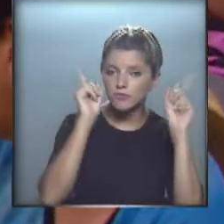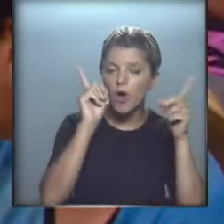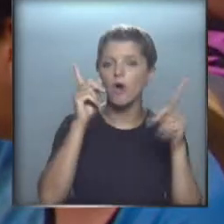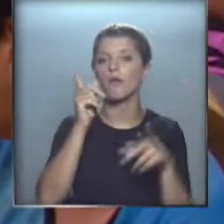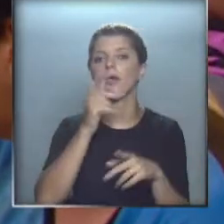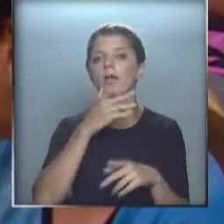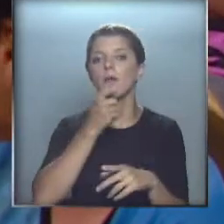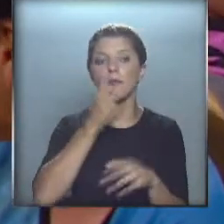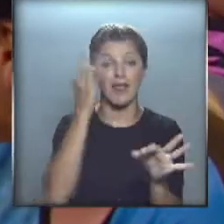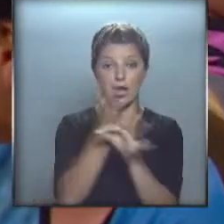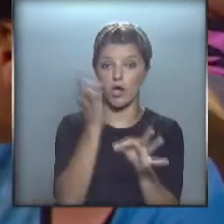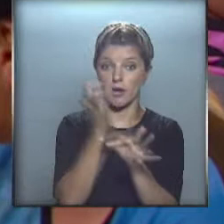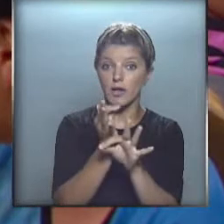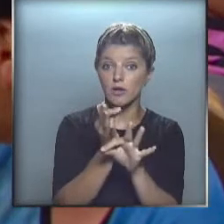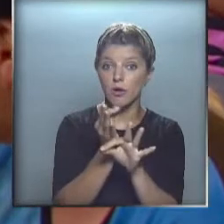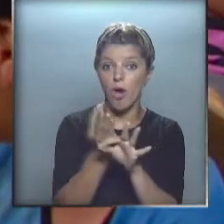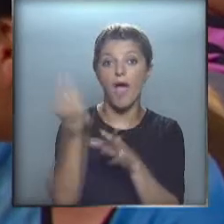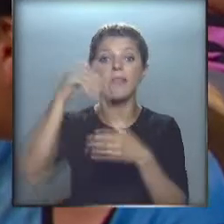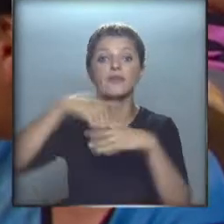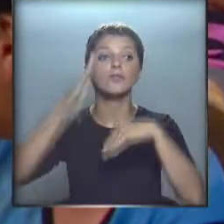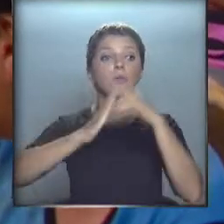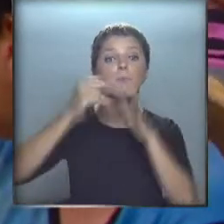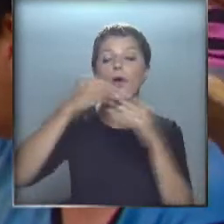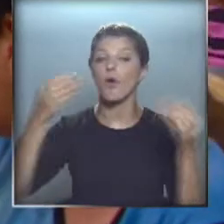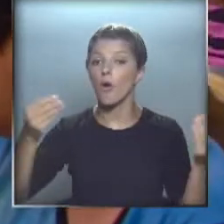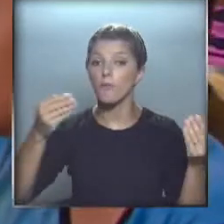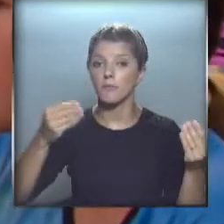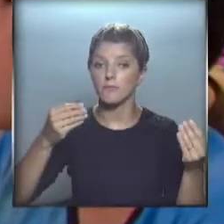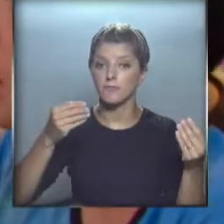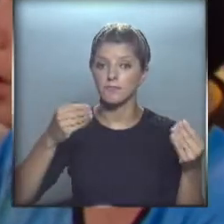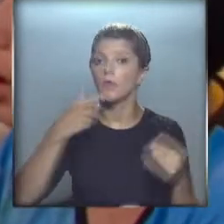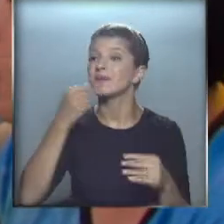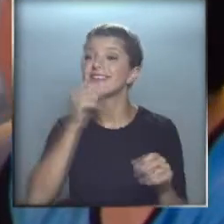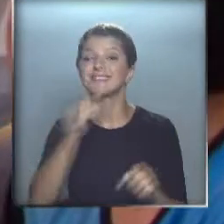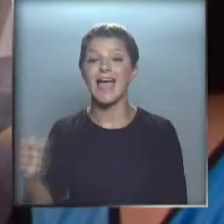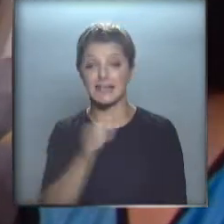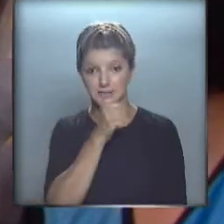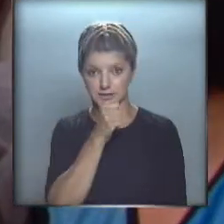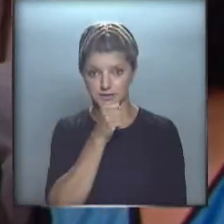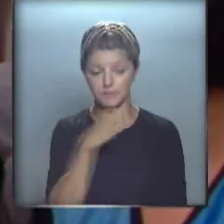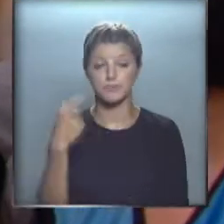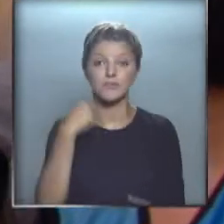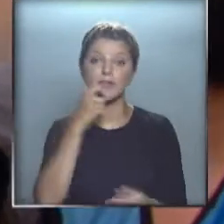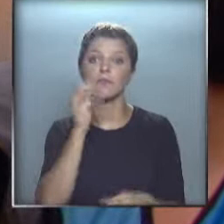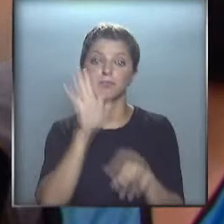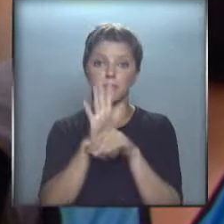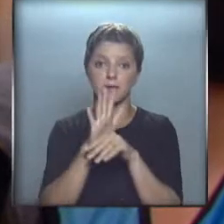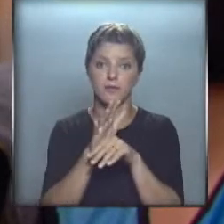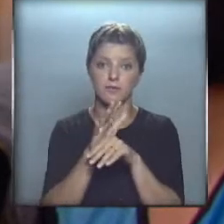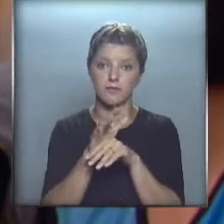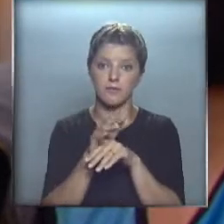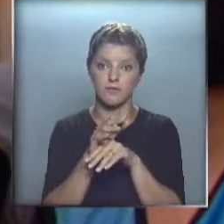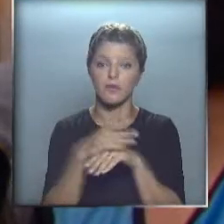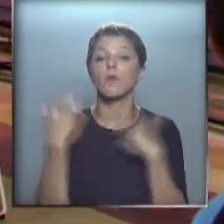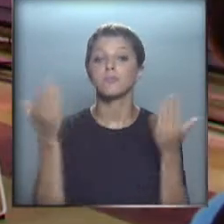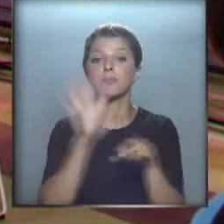decir el colegio, cómo es el colegio, o maltratan a los profesores en forma de decir que lo escriben. Que lo escriben. En forma de decir que los